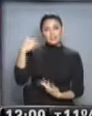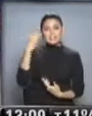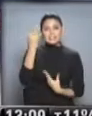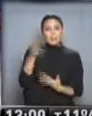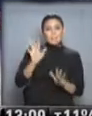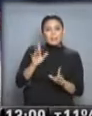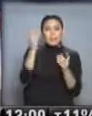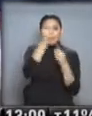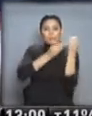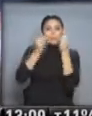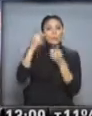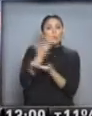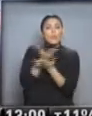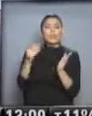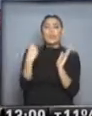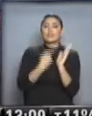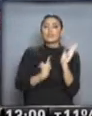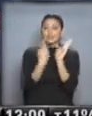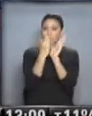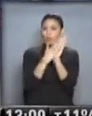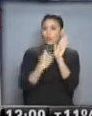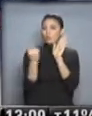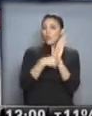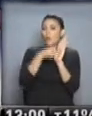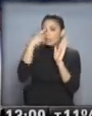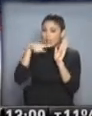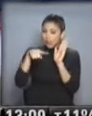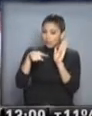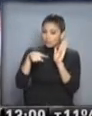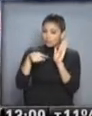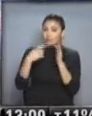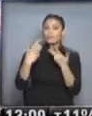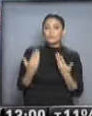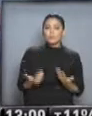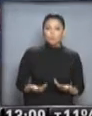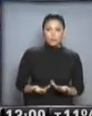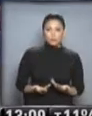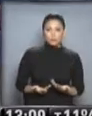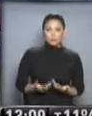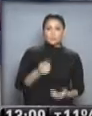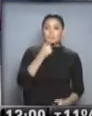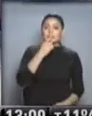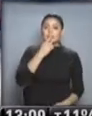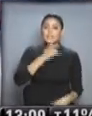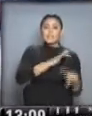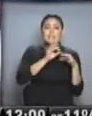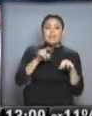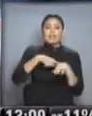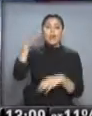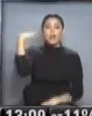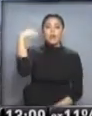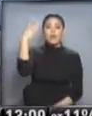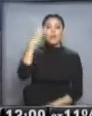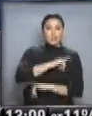preocupación en el documento final de eso no hay ninguna duda por eso se estima que cuando llegue el momento de la conferencia de